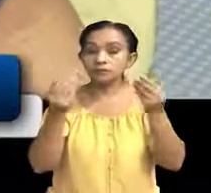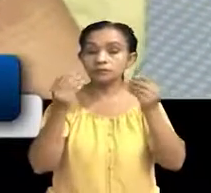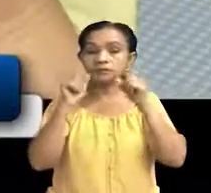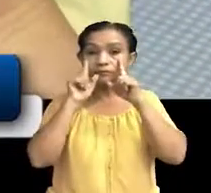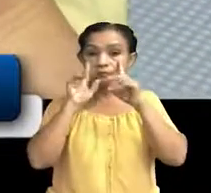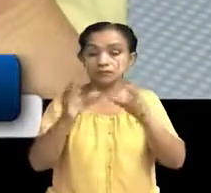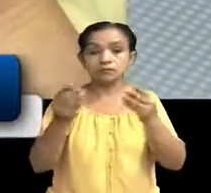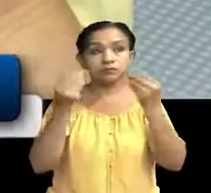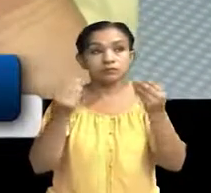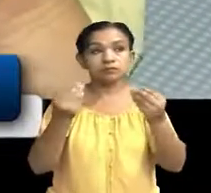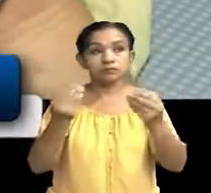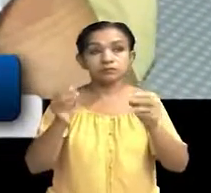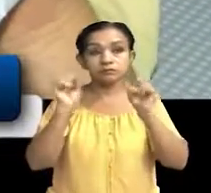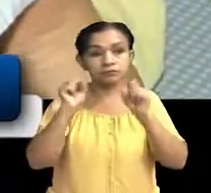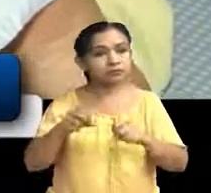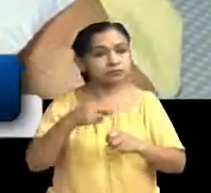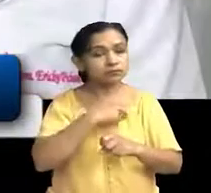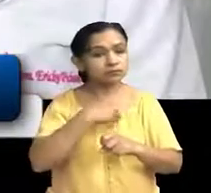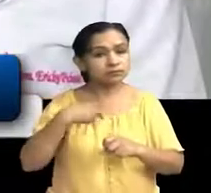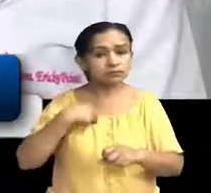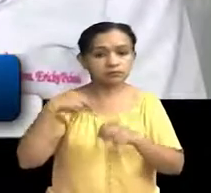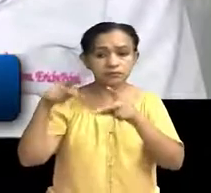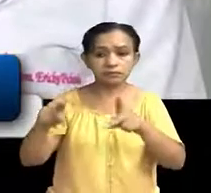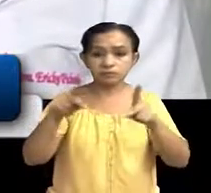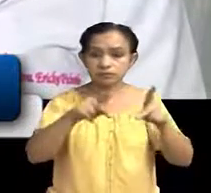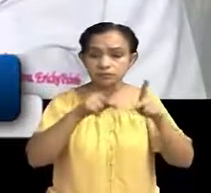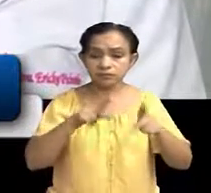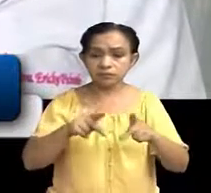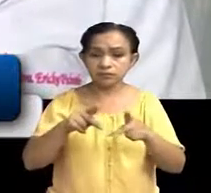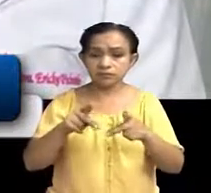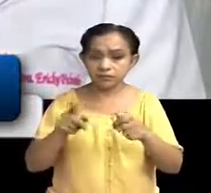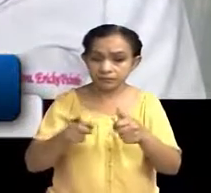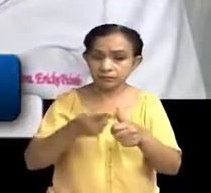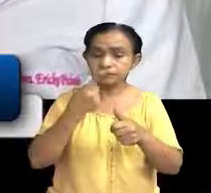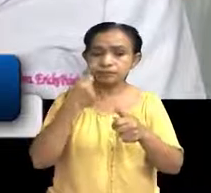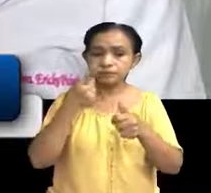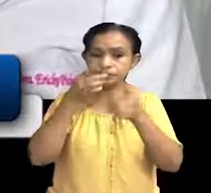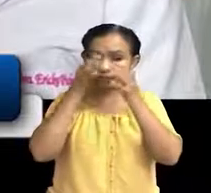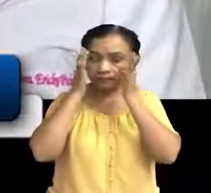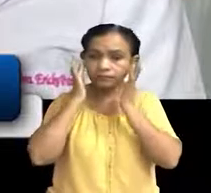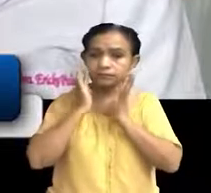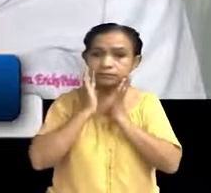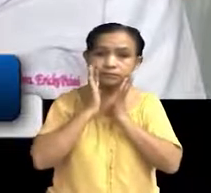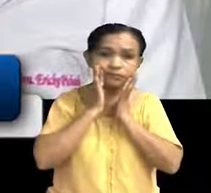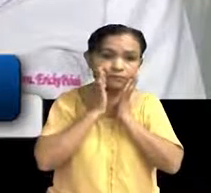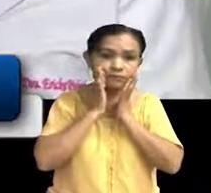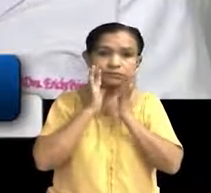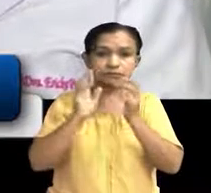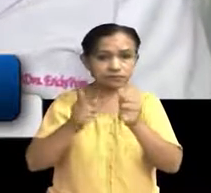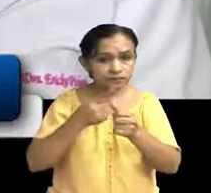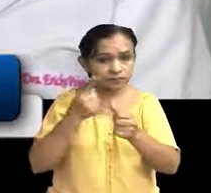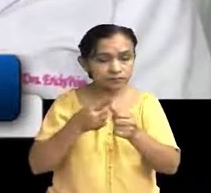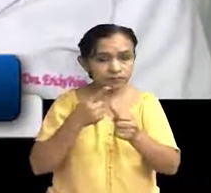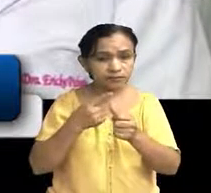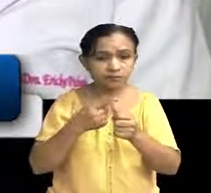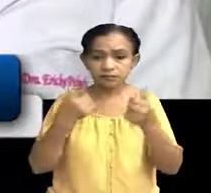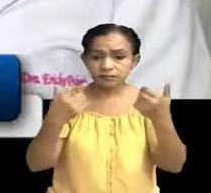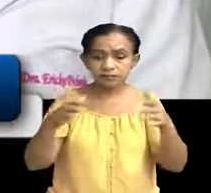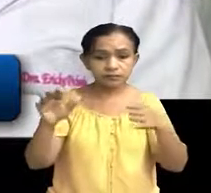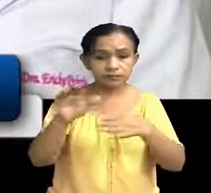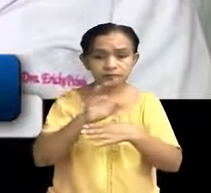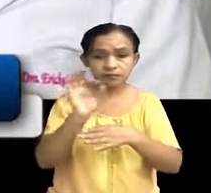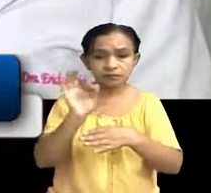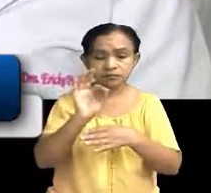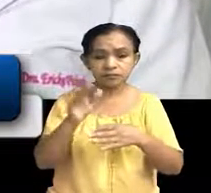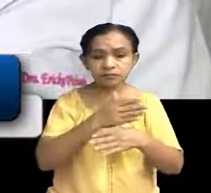Ahora, suele pasar, por ejemplo, que una persona que le dio primeramente parálisis facial por X o Y motivo, por